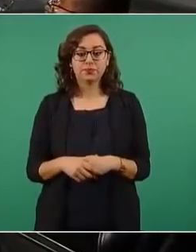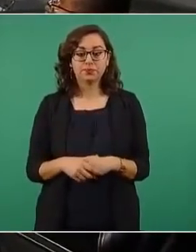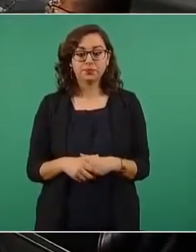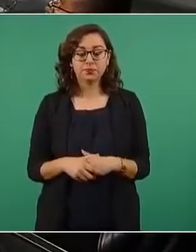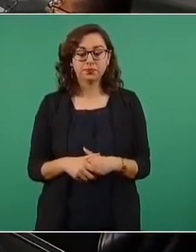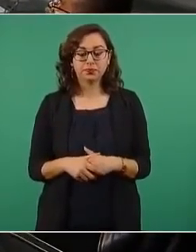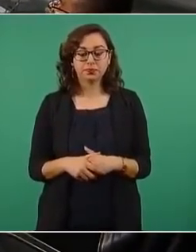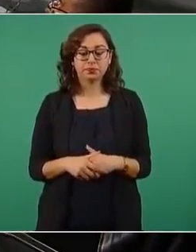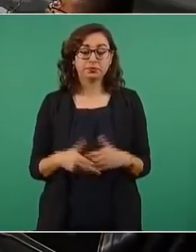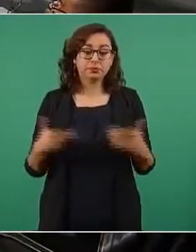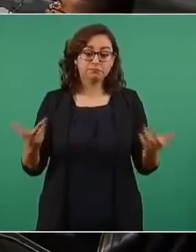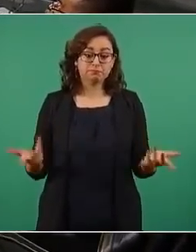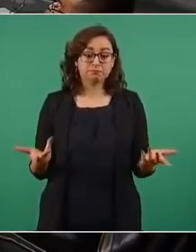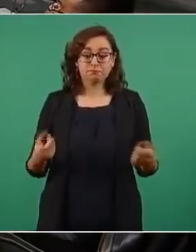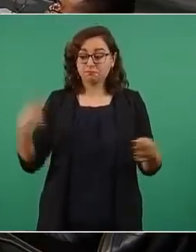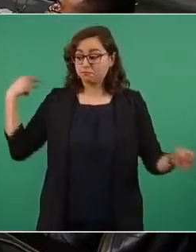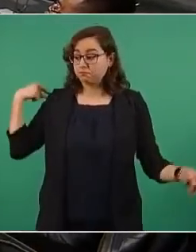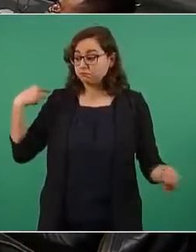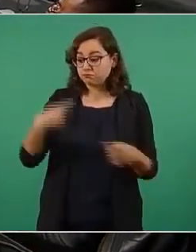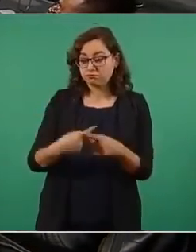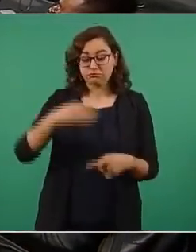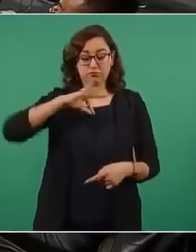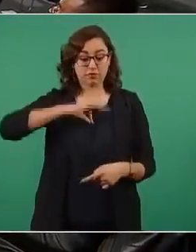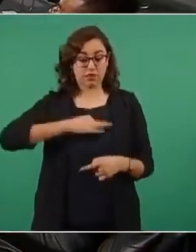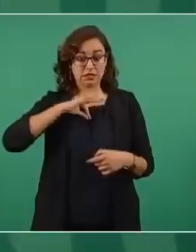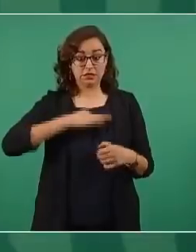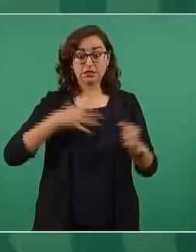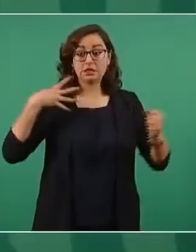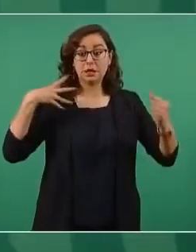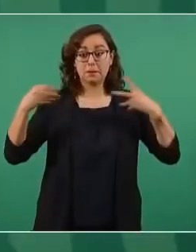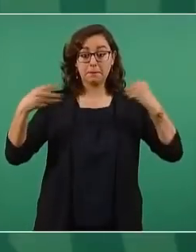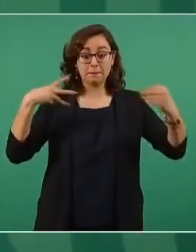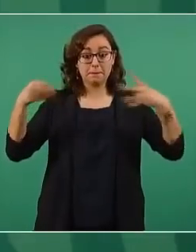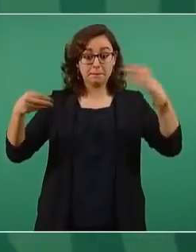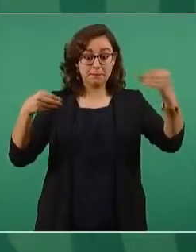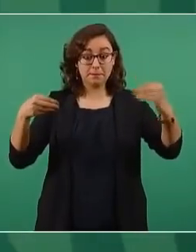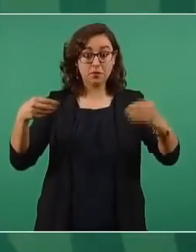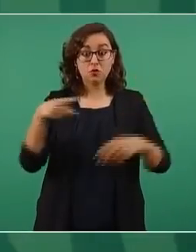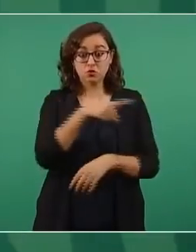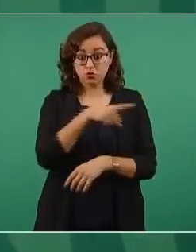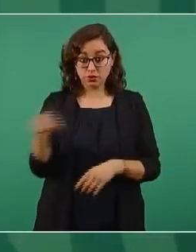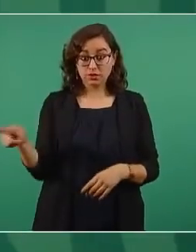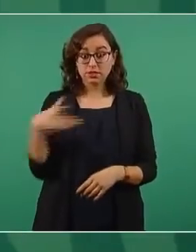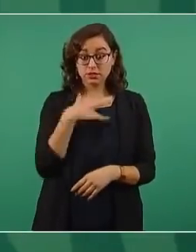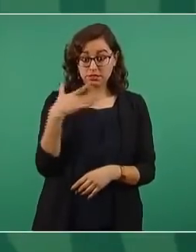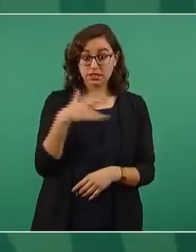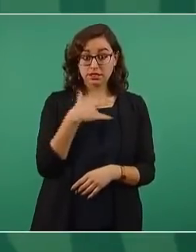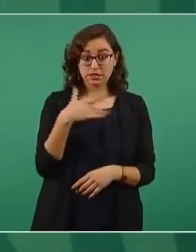Ahora, con la pandemia, no sé si lo percibieron,